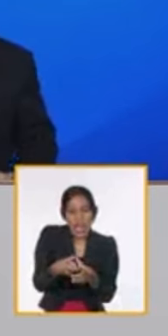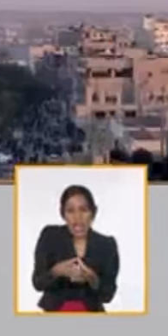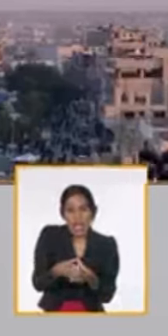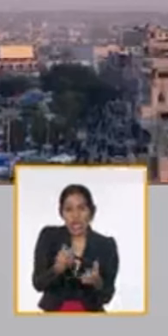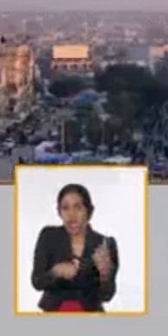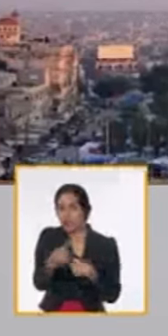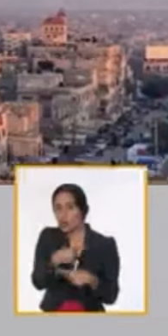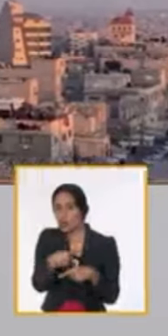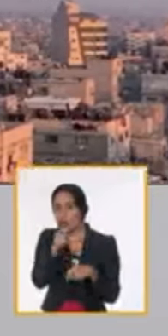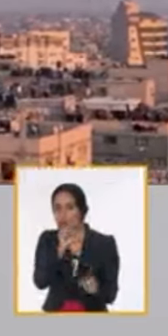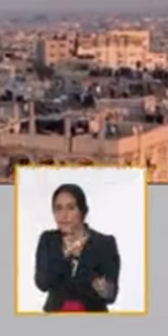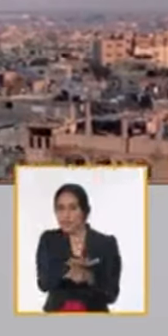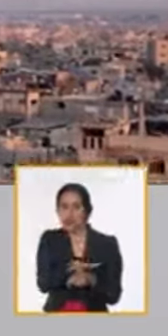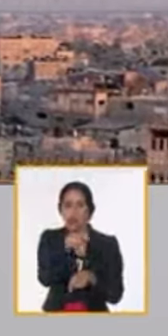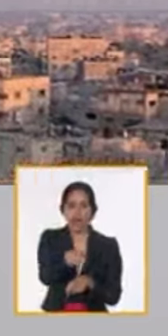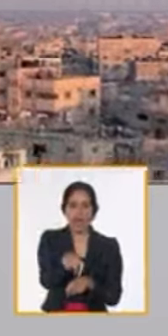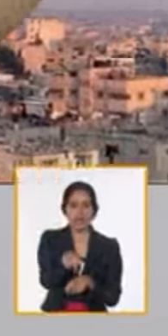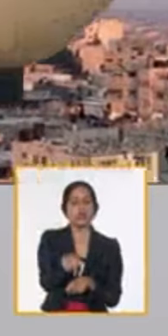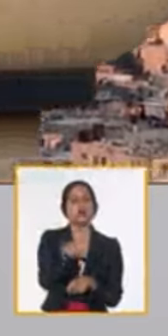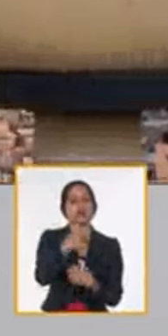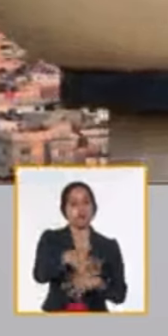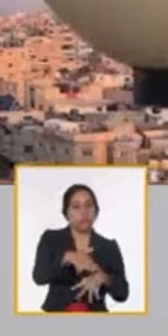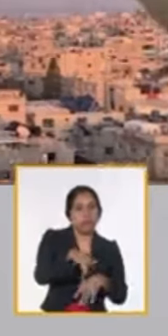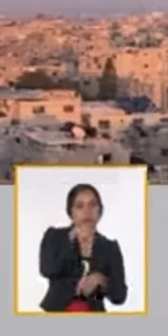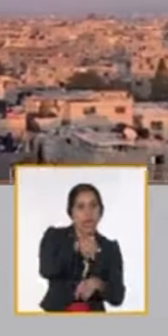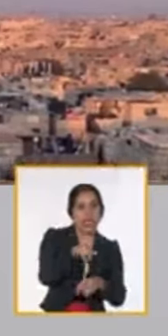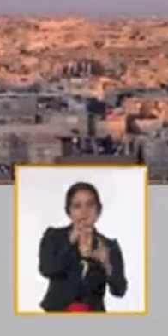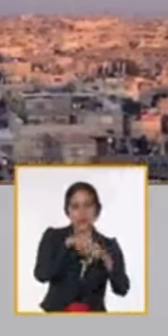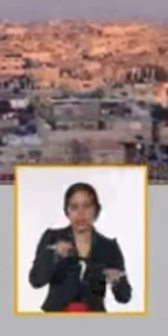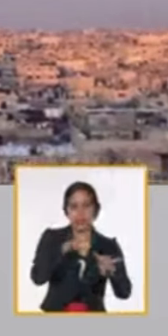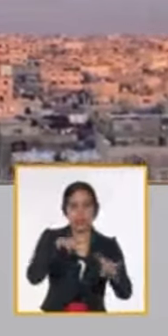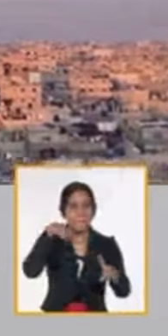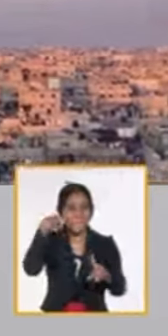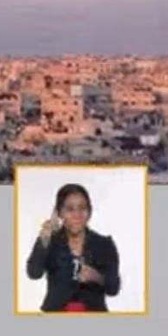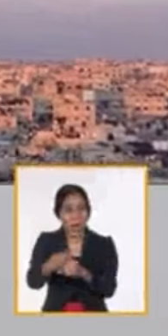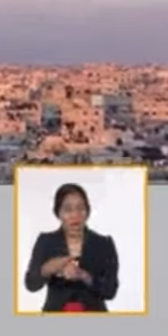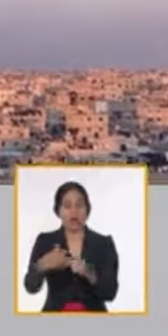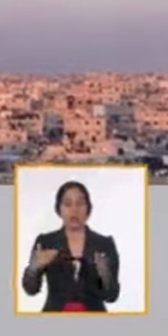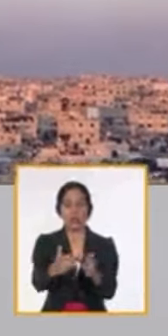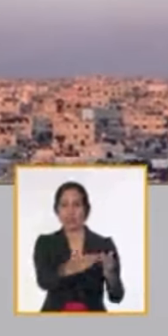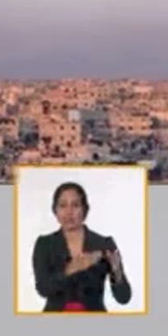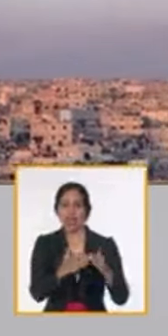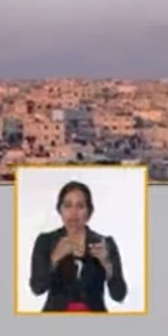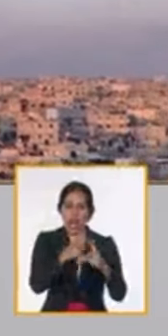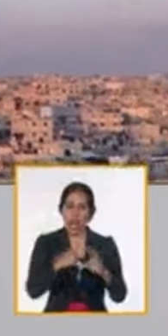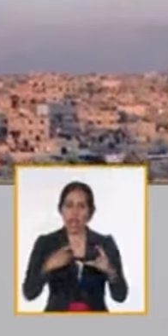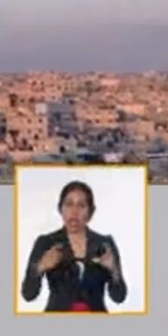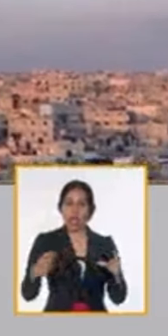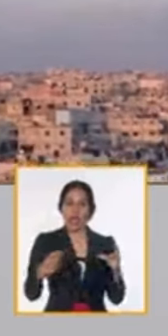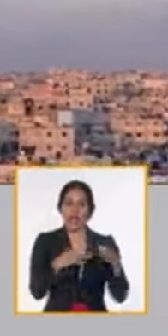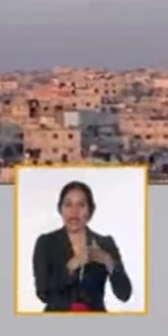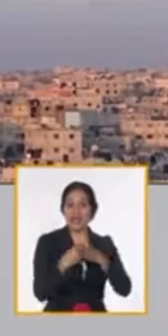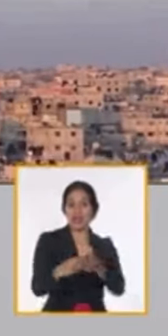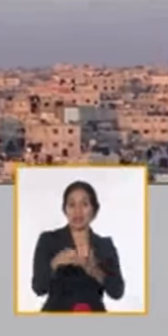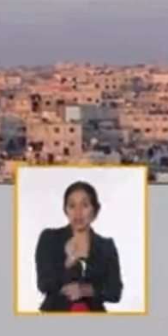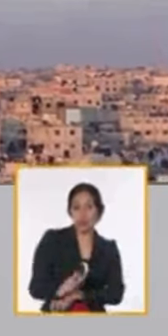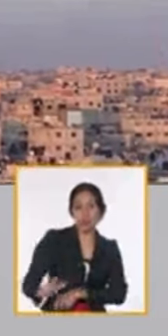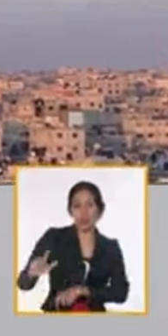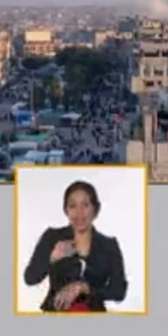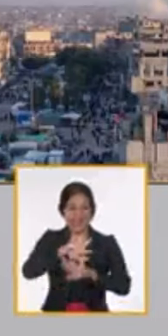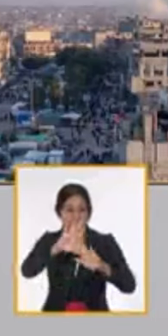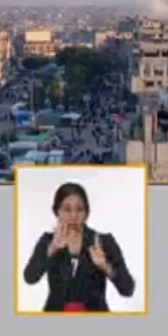campus universitario, sino que reunieron a la comunidad de Harlem, reunieron a líderes sociales de toda la